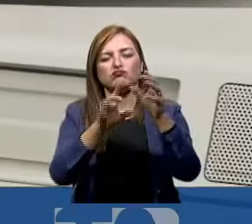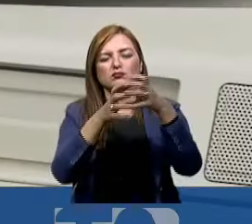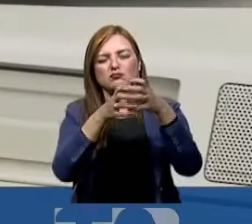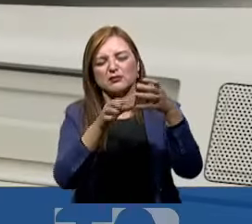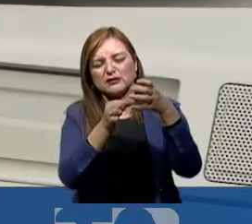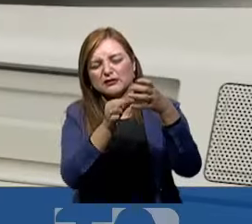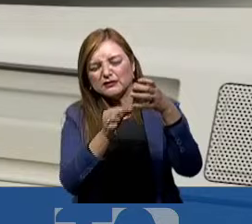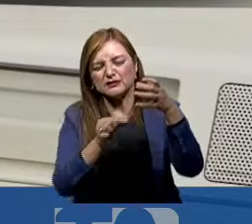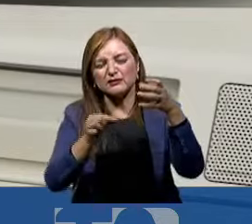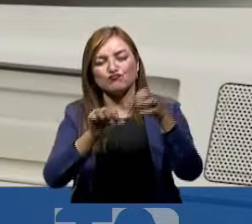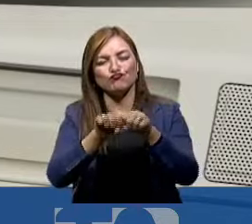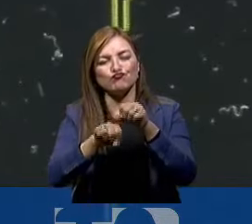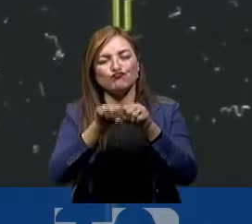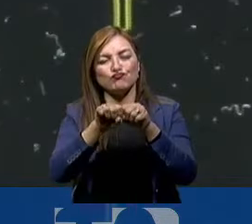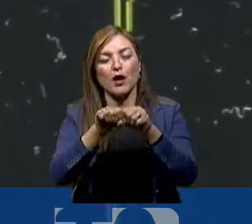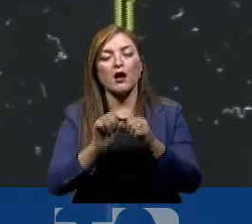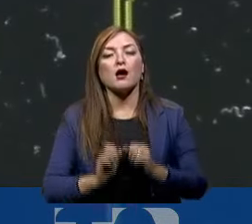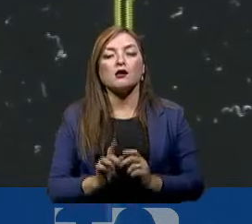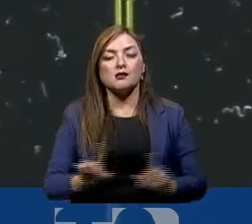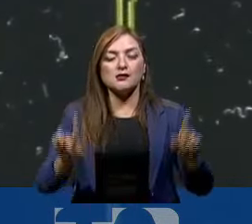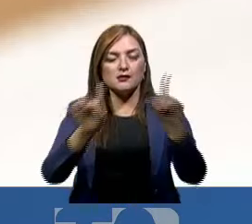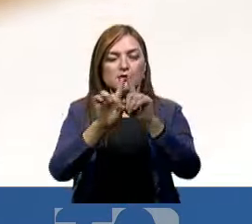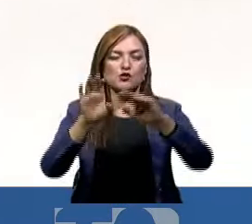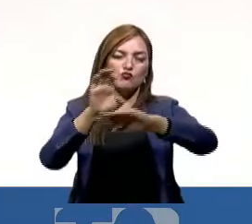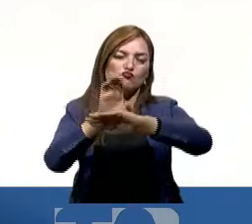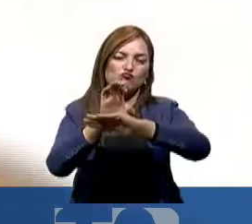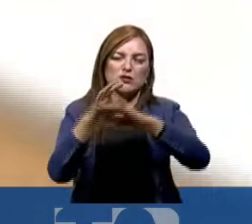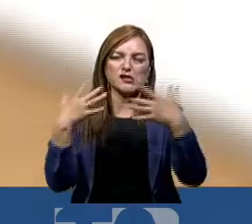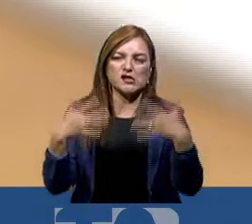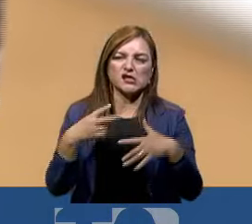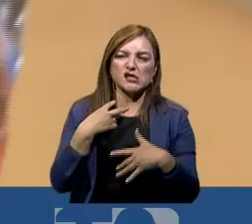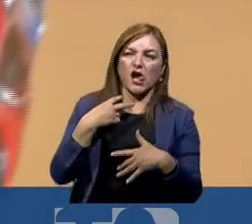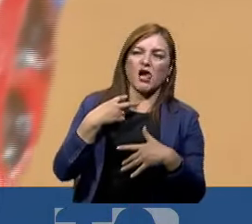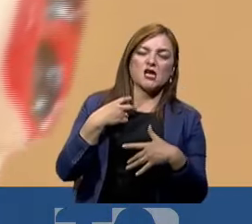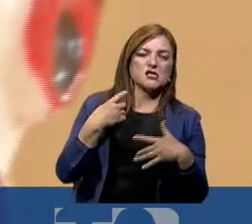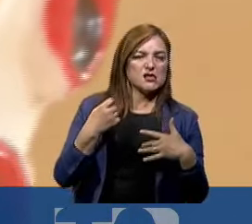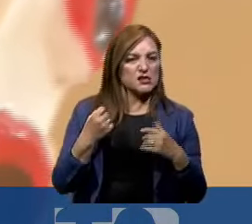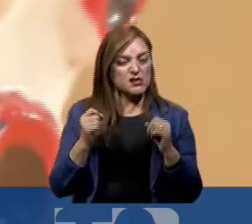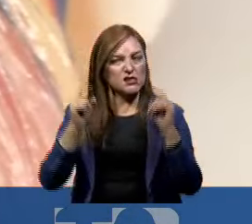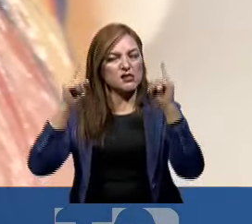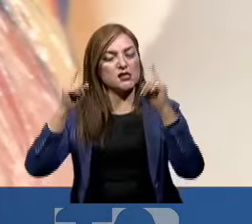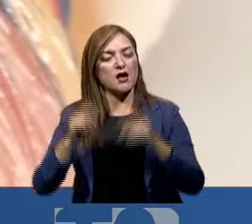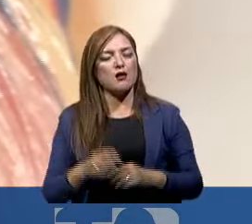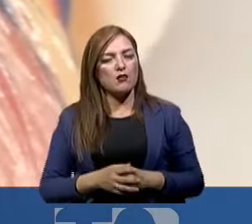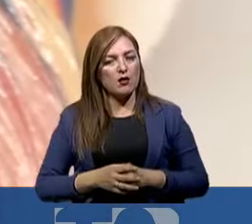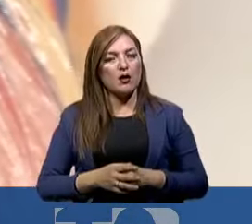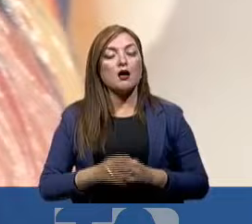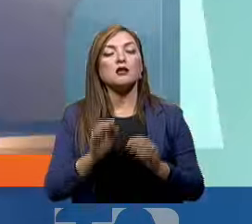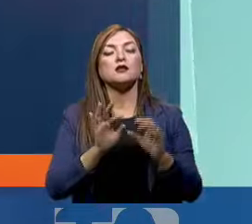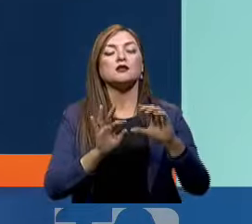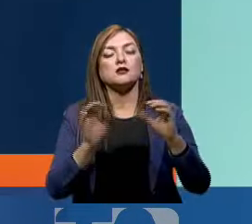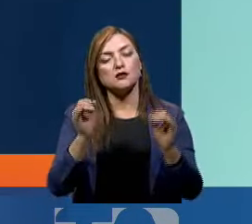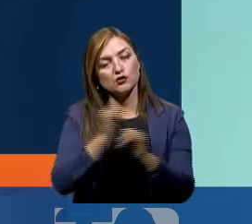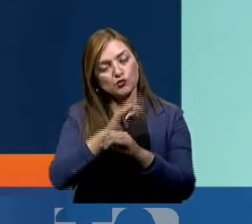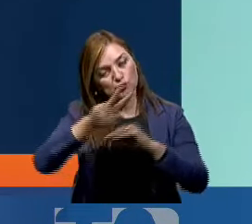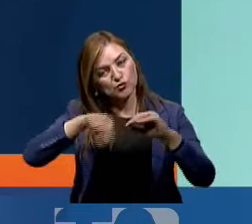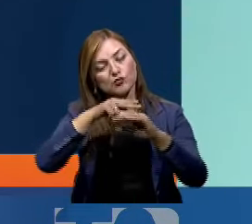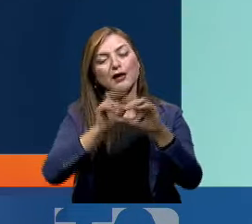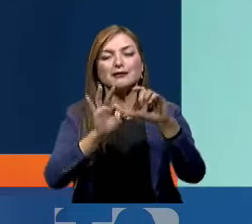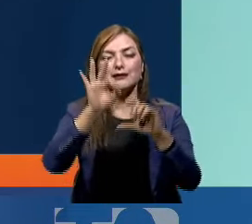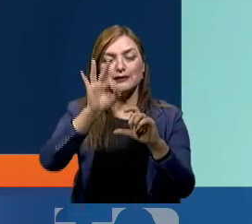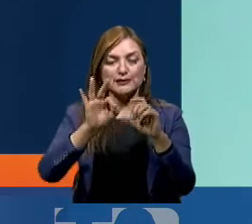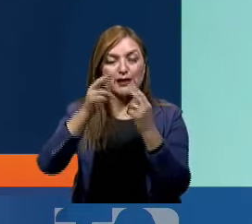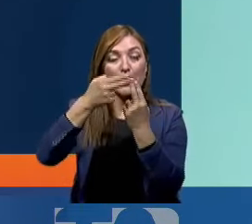y es que de acuerdo a las estimaciones médicas sustentadas con las estadísticas del INEC, en el país nacen alrededor de 2.500 niños